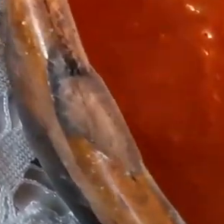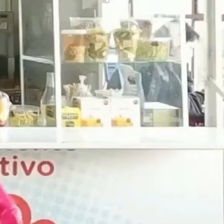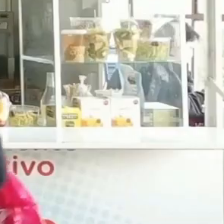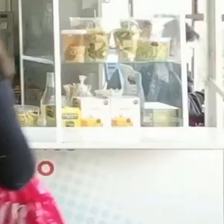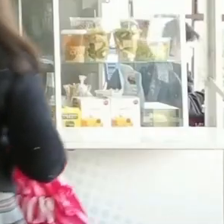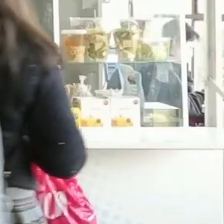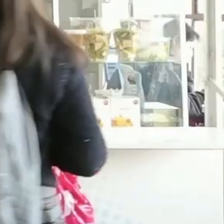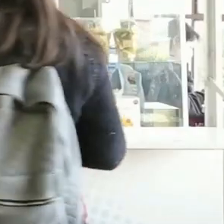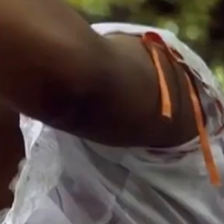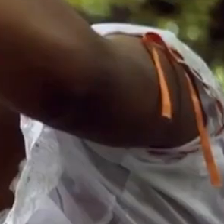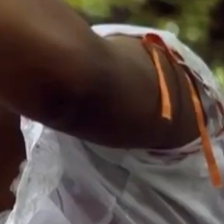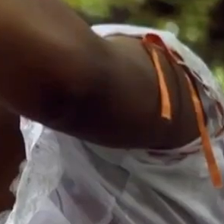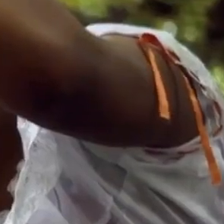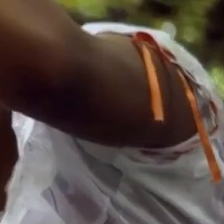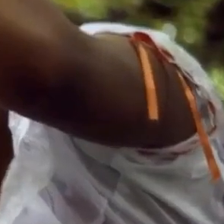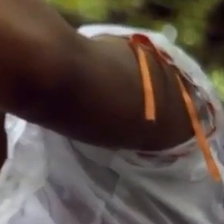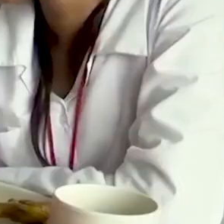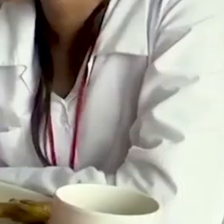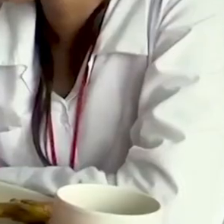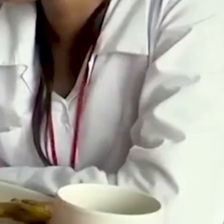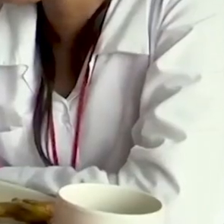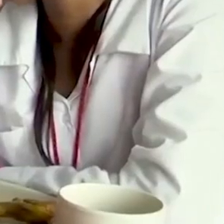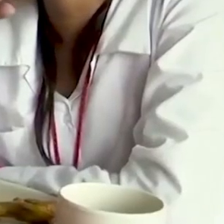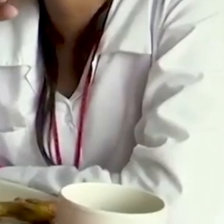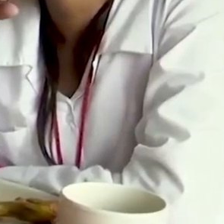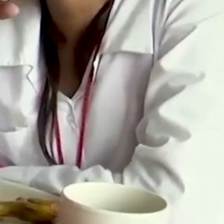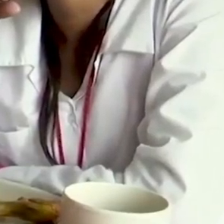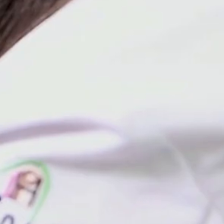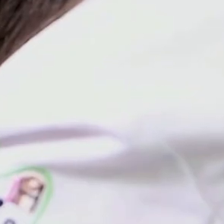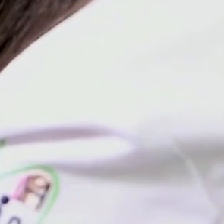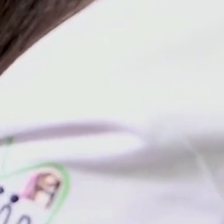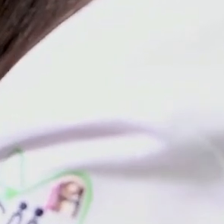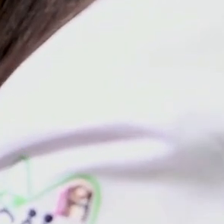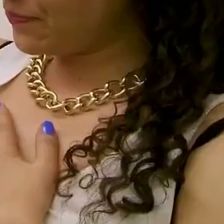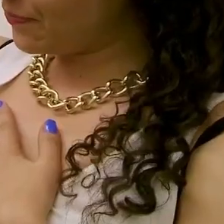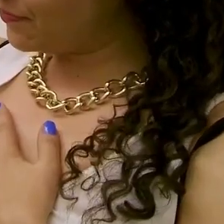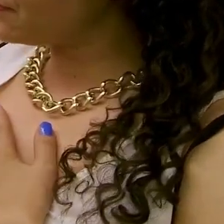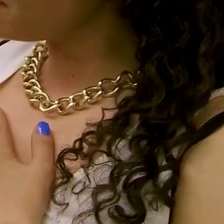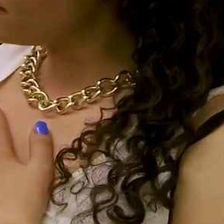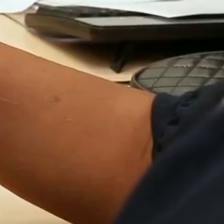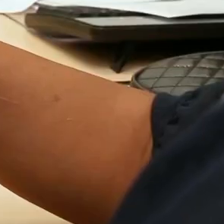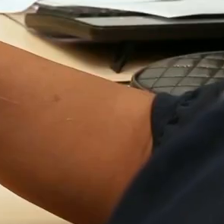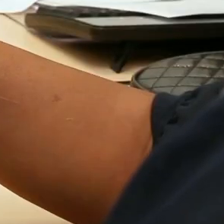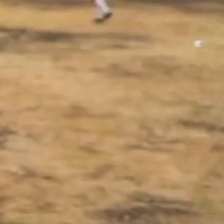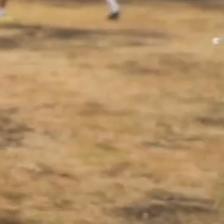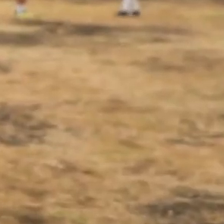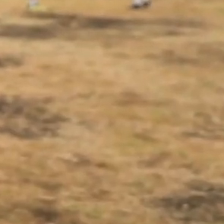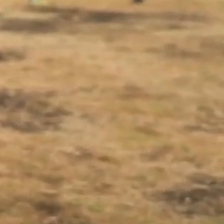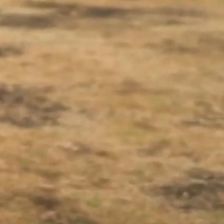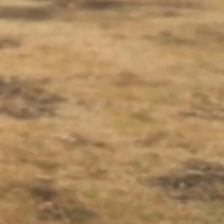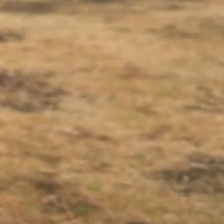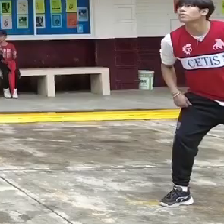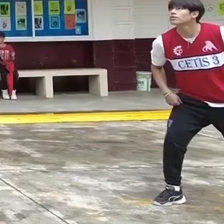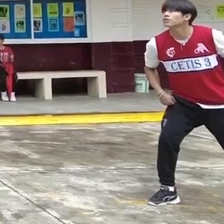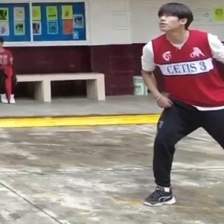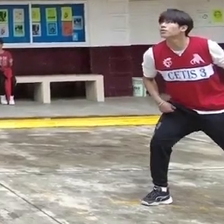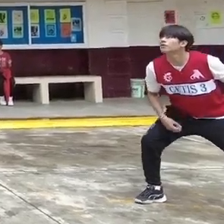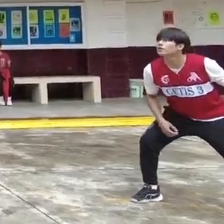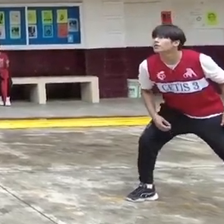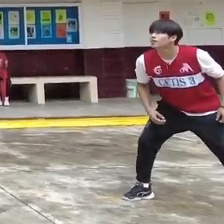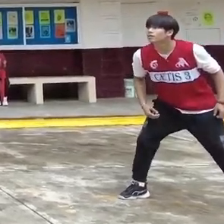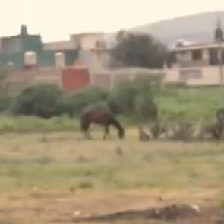organismo. Nutrirnos bien es vivir bien. Comer de manera correcta nos protege contra las enfermedades, nos ayuda a